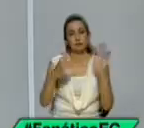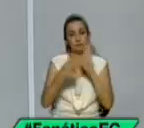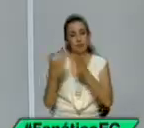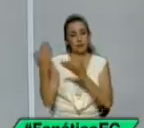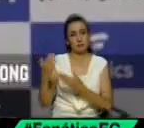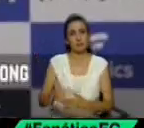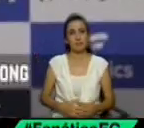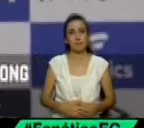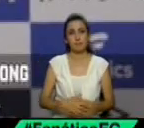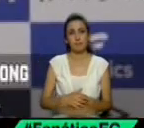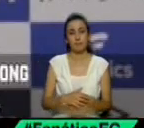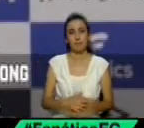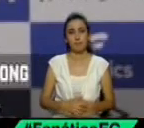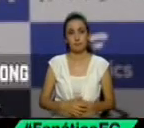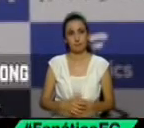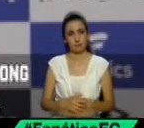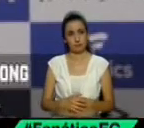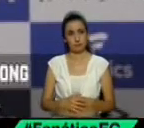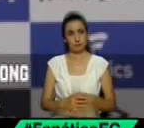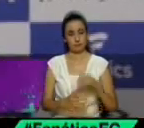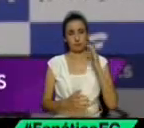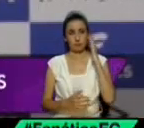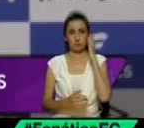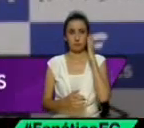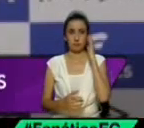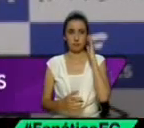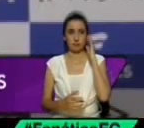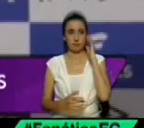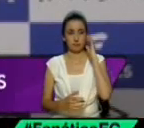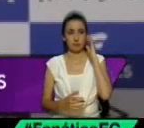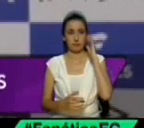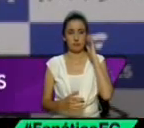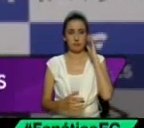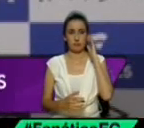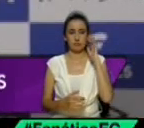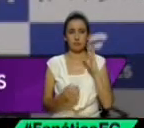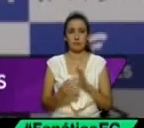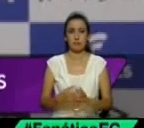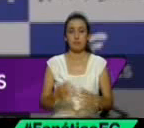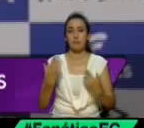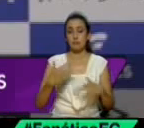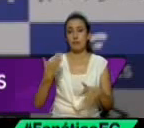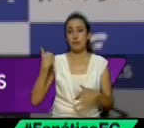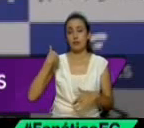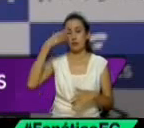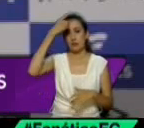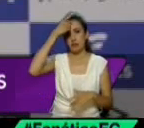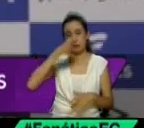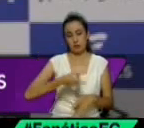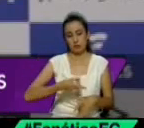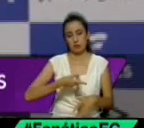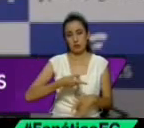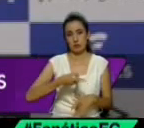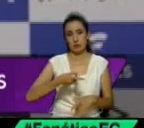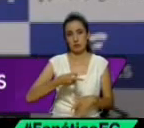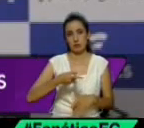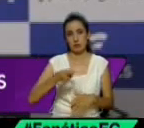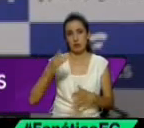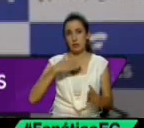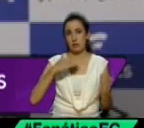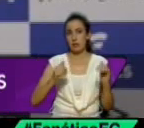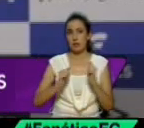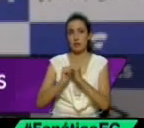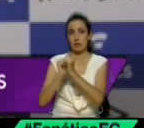colombiano. Varios clubes estuvieron interesados. Tomé la decisión de venir a Everton porque es un